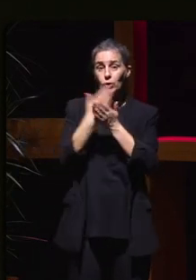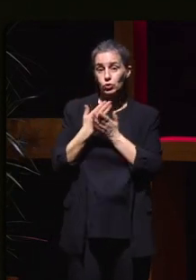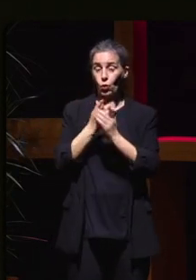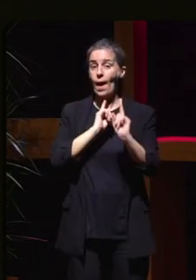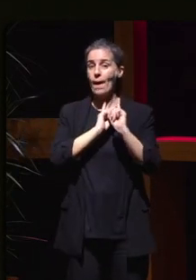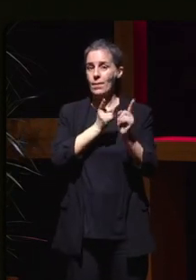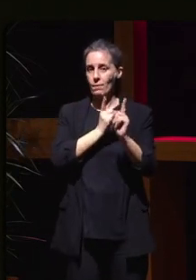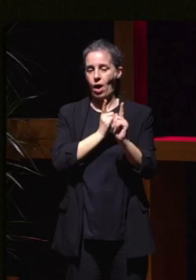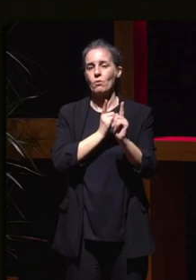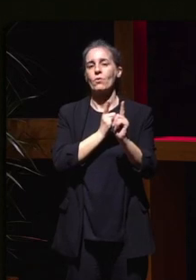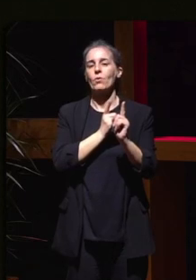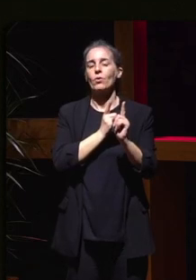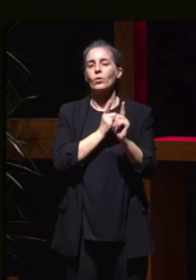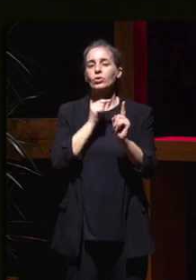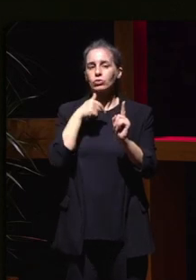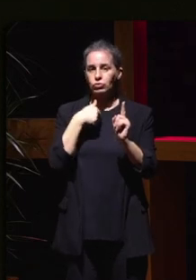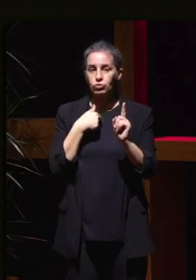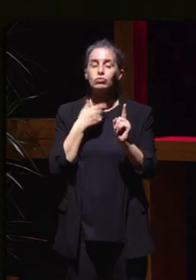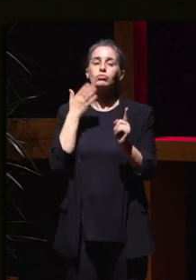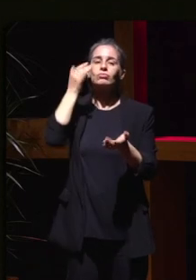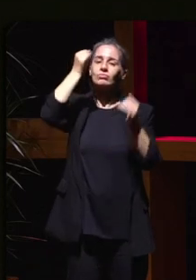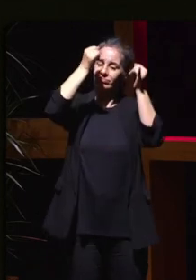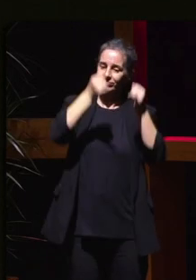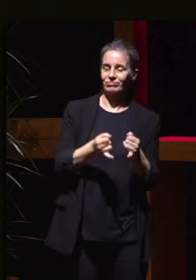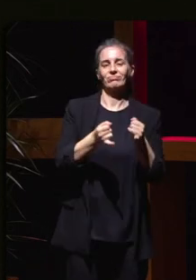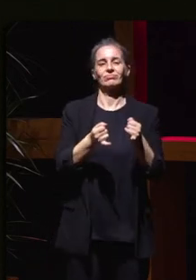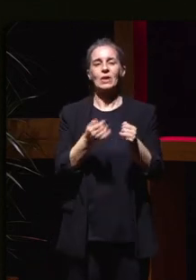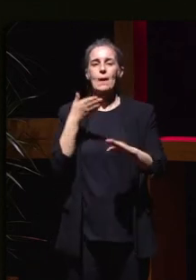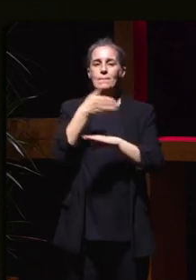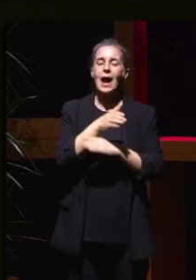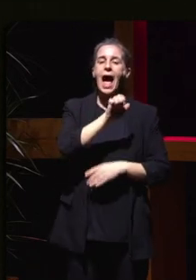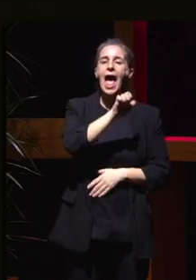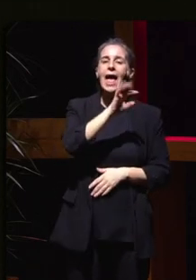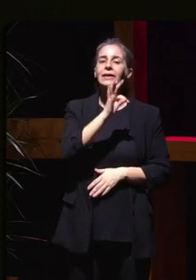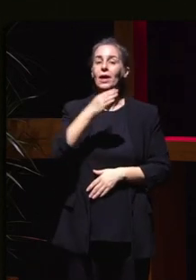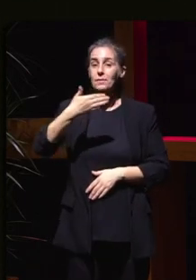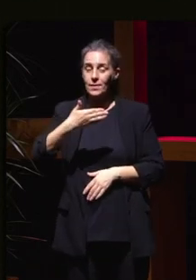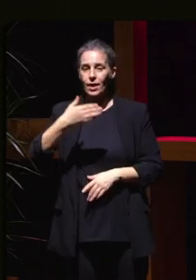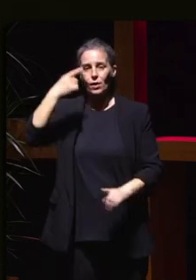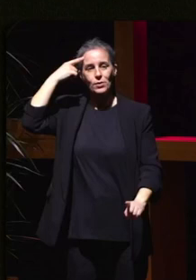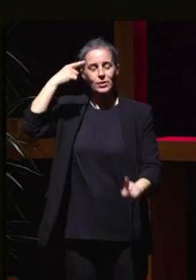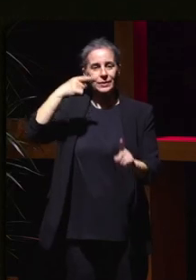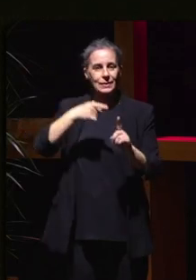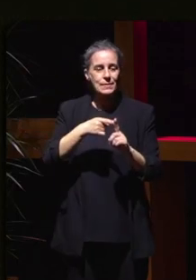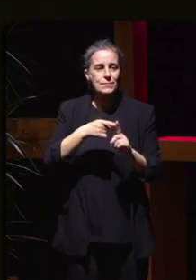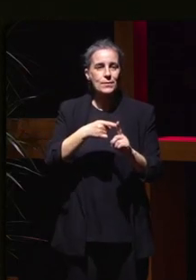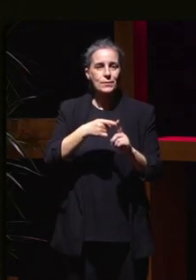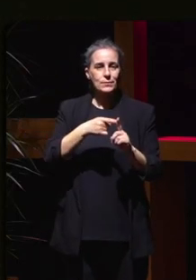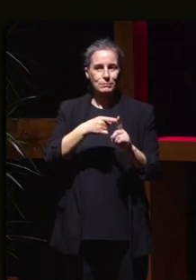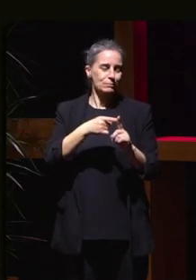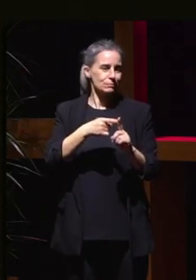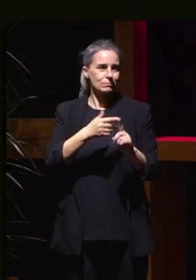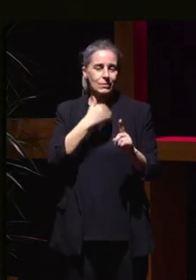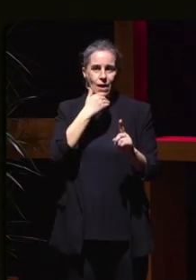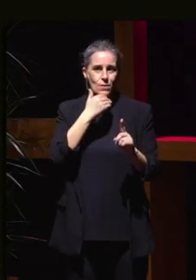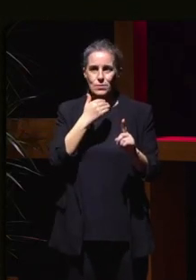y obstegay a etb con satisfacción de que consigue un Fito histórico